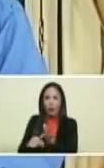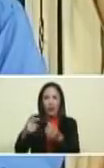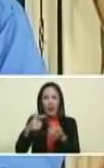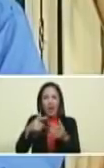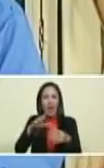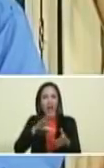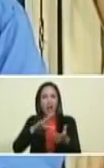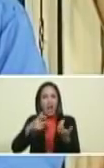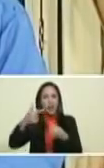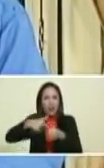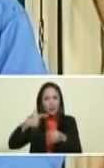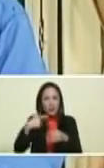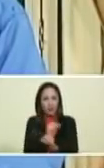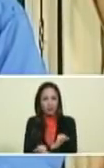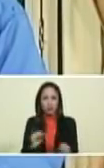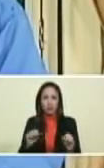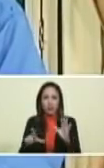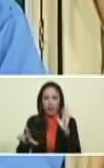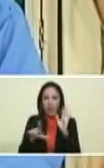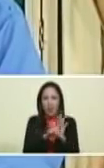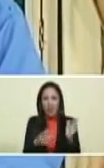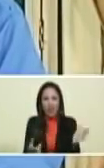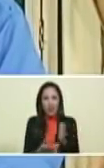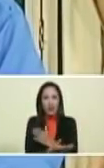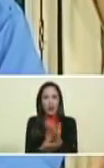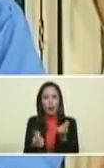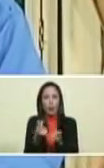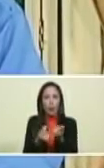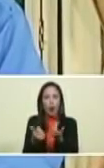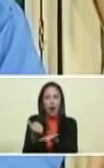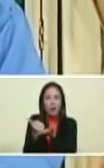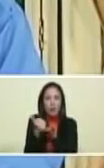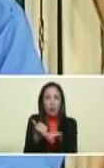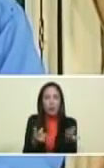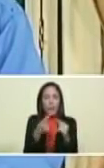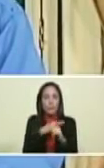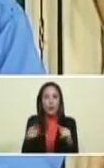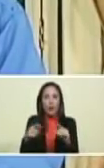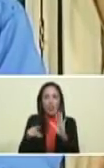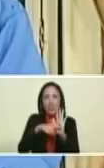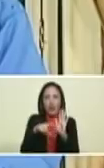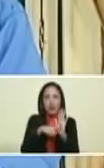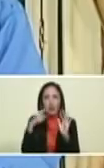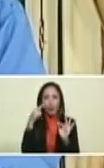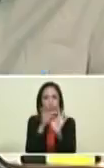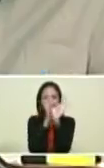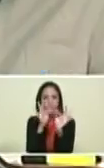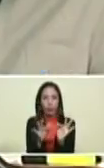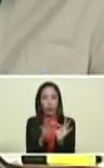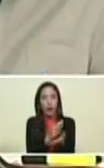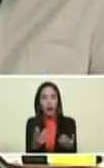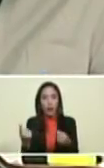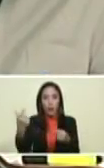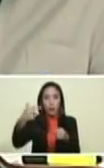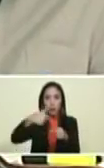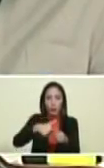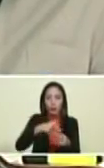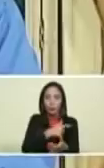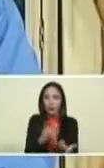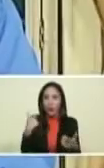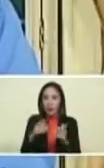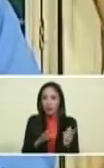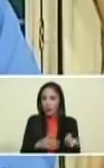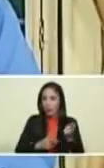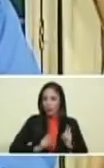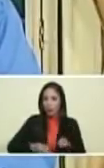a través de leyes de beneficios impositivos. Apenas entraba la gasolina que se robaban de